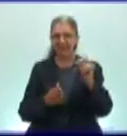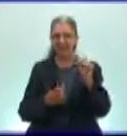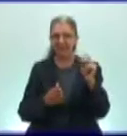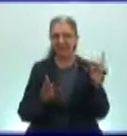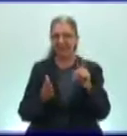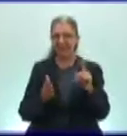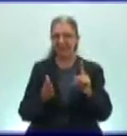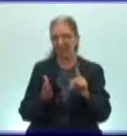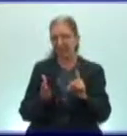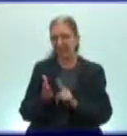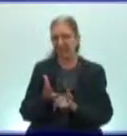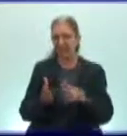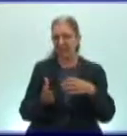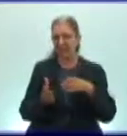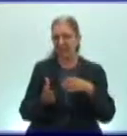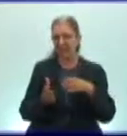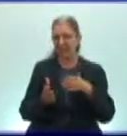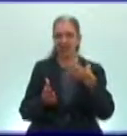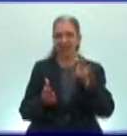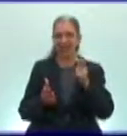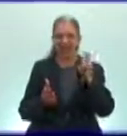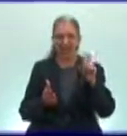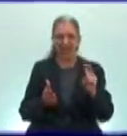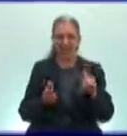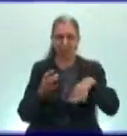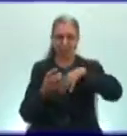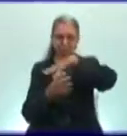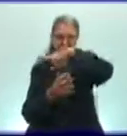este elemento químico en su envoltura.